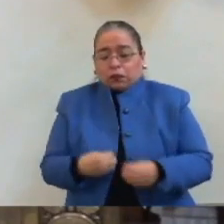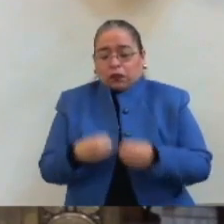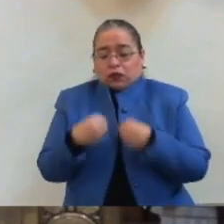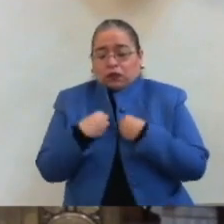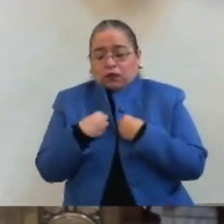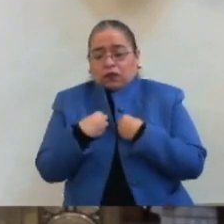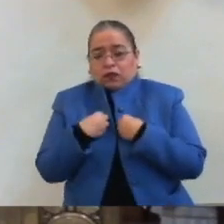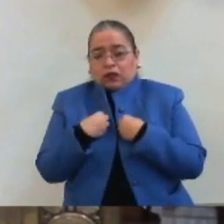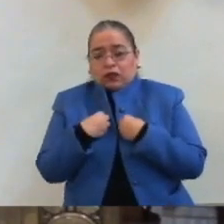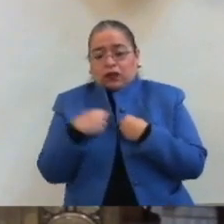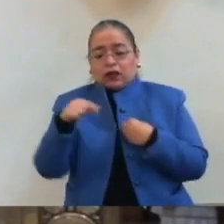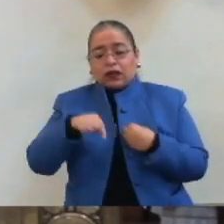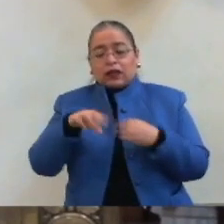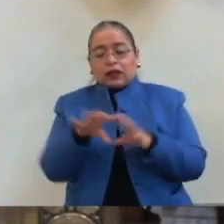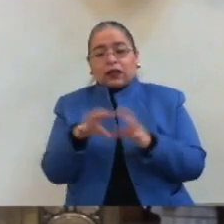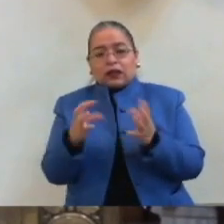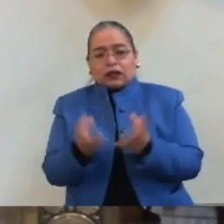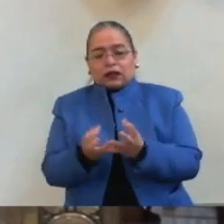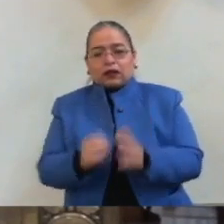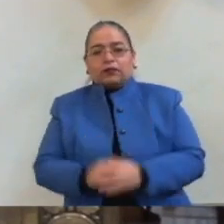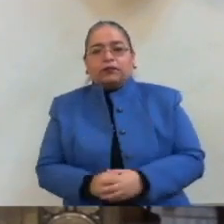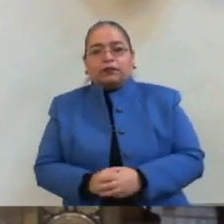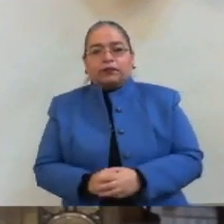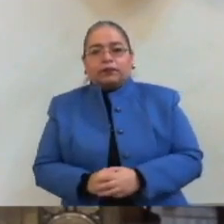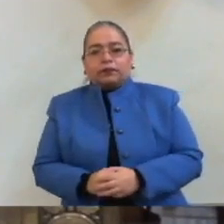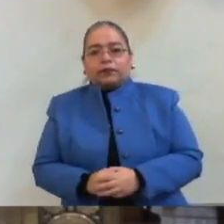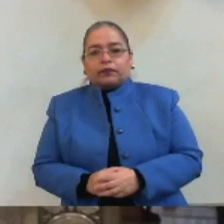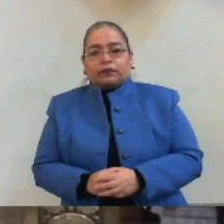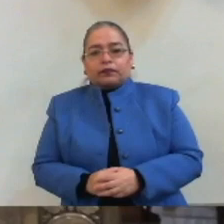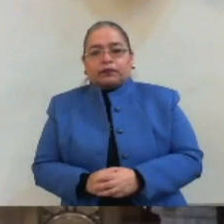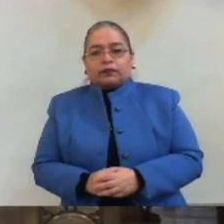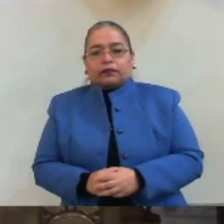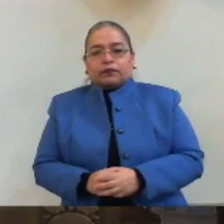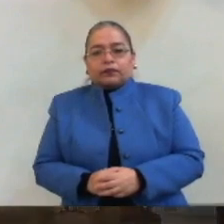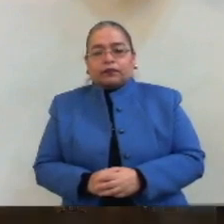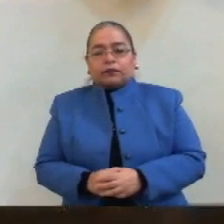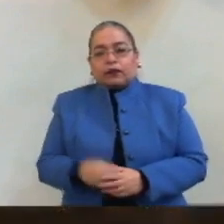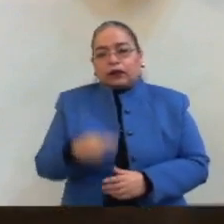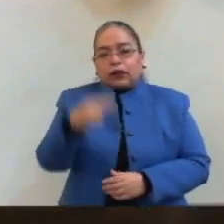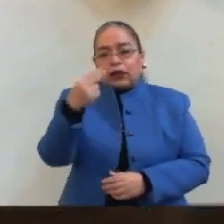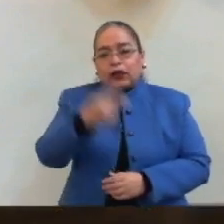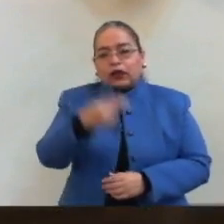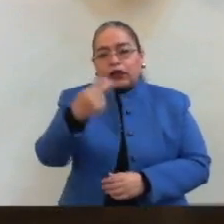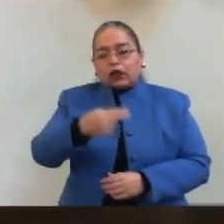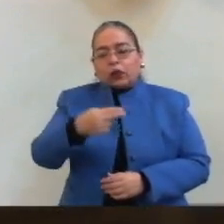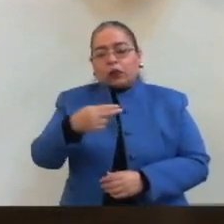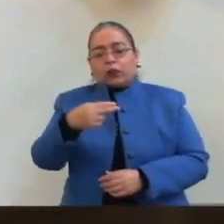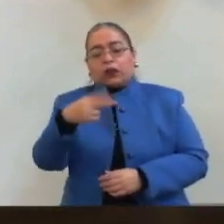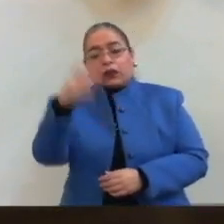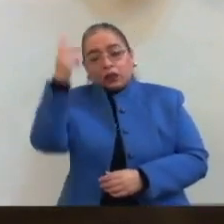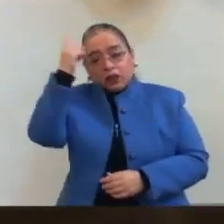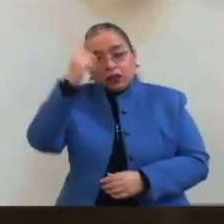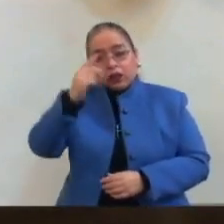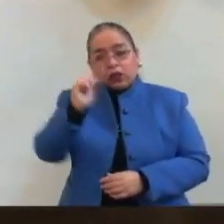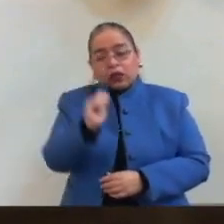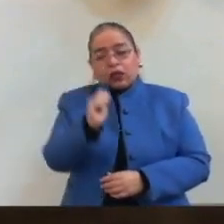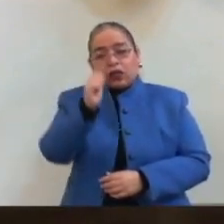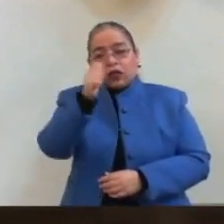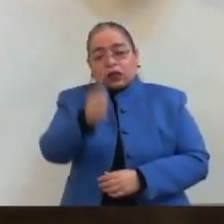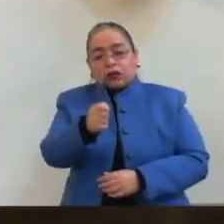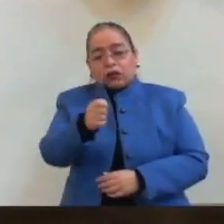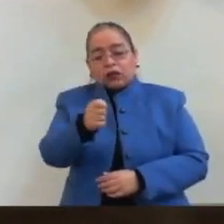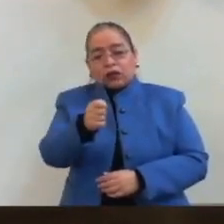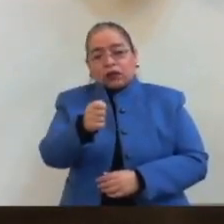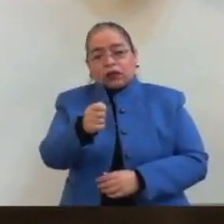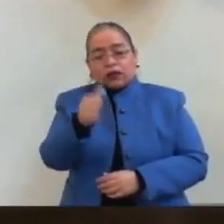el nombre de dios a don nadie significa el que